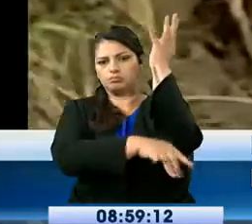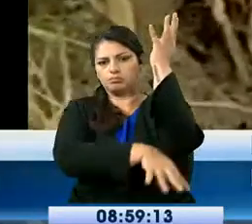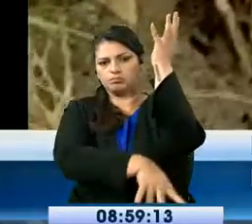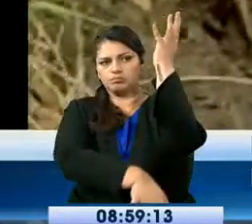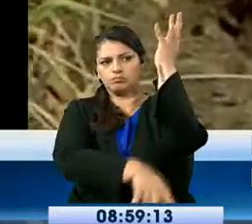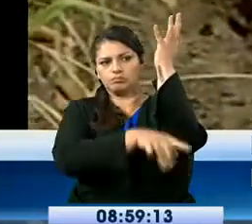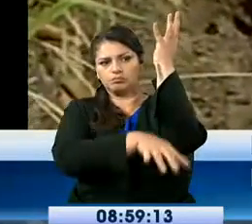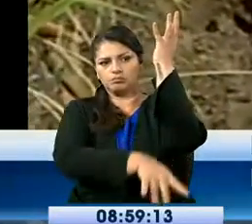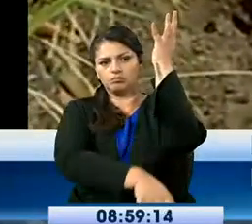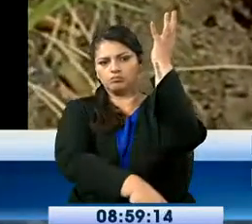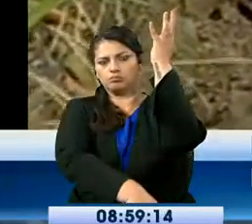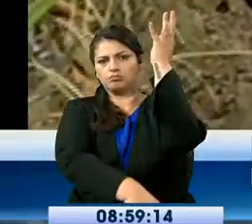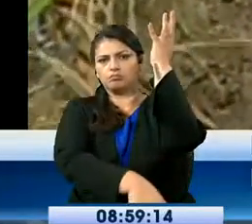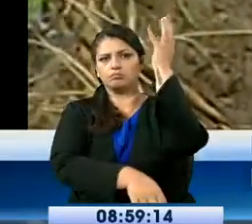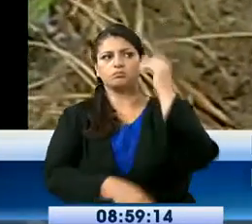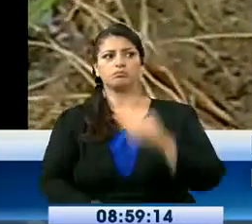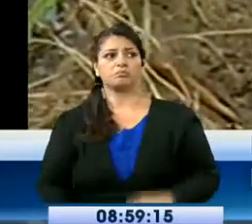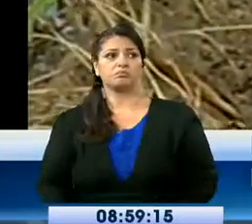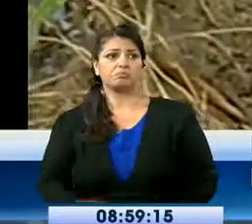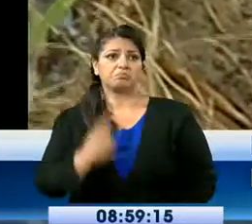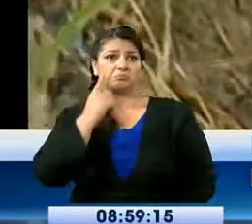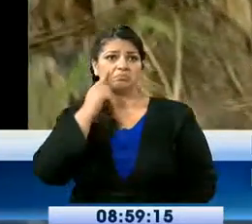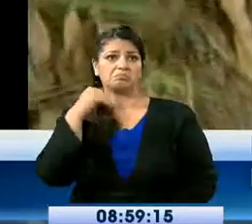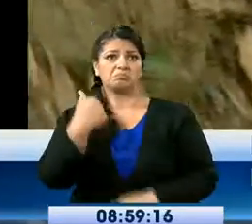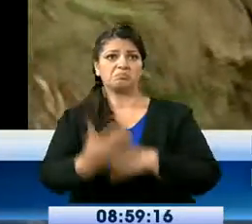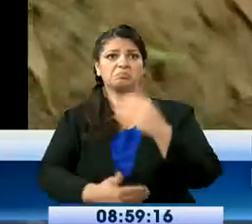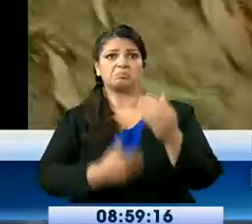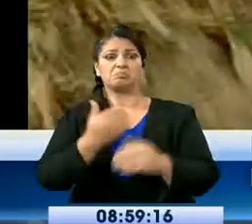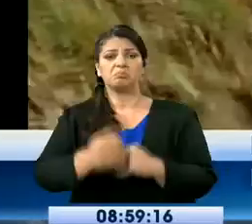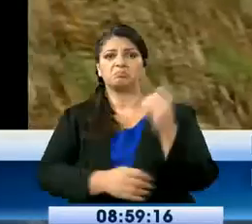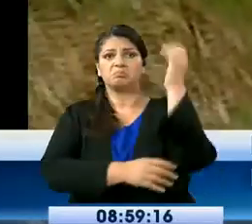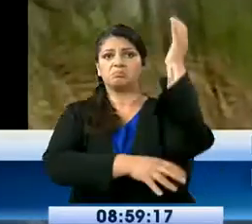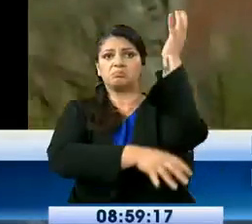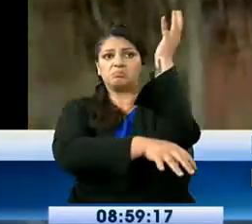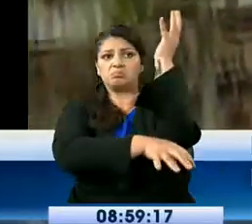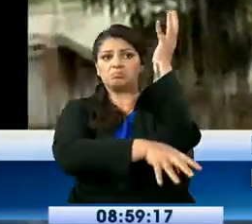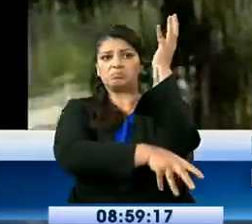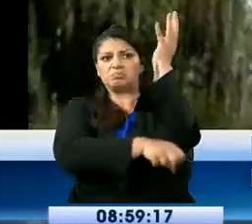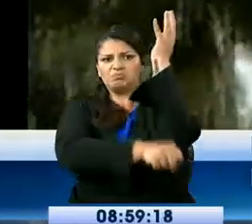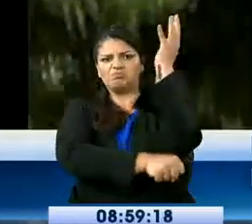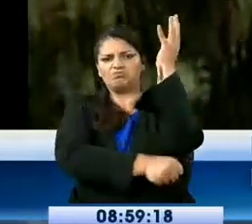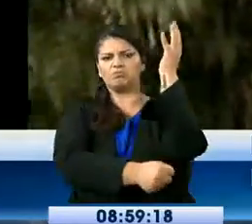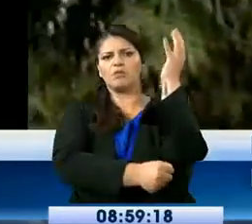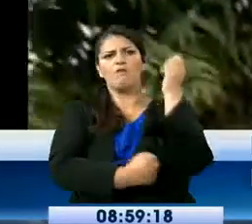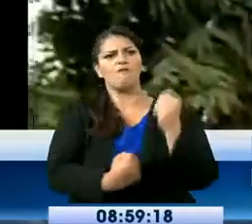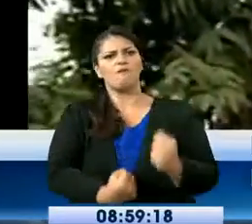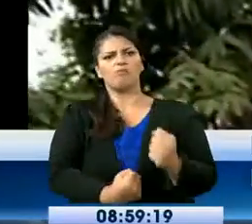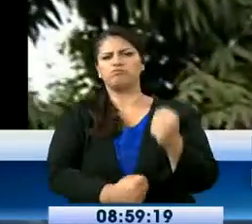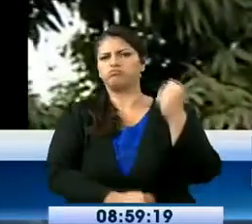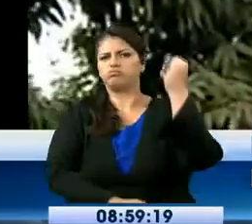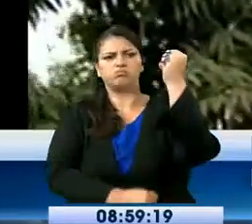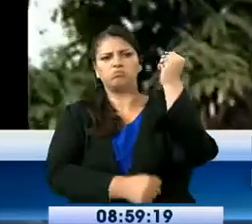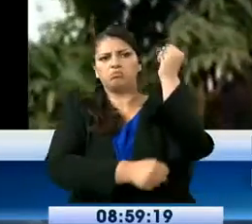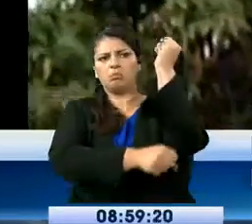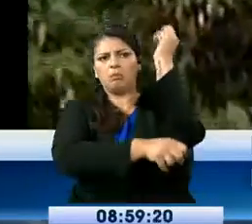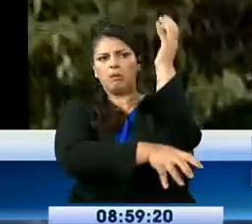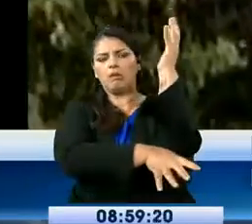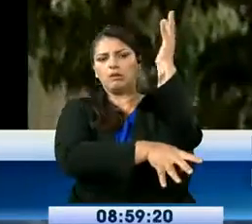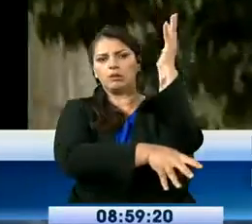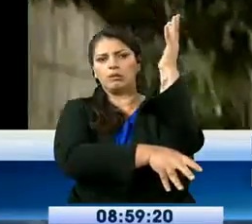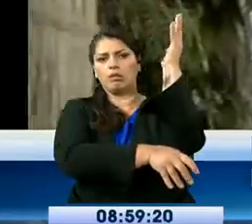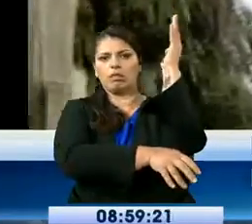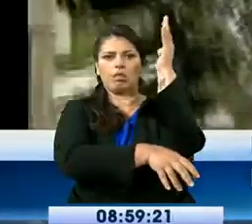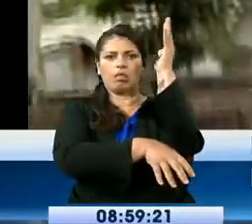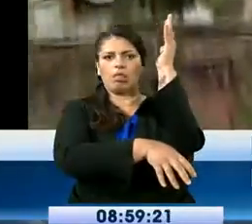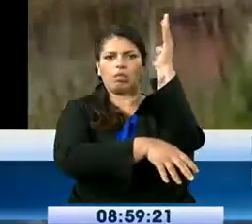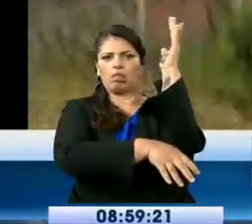puedan, no sé, de pronto ceder en algún momento. Estamos nosotros haciendo un llamadito al municipio en este aspecto para que de pronto áreas